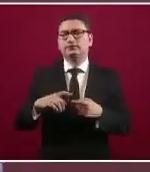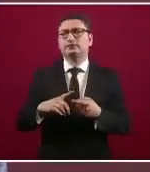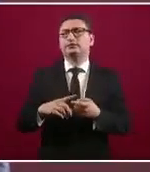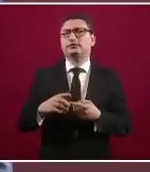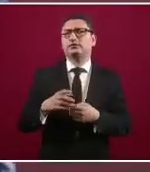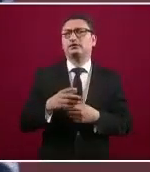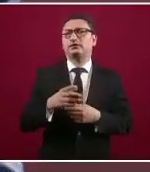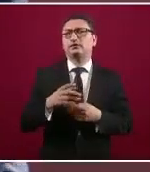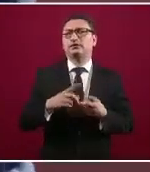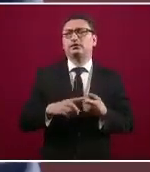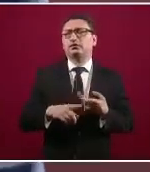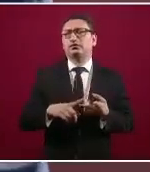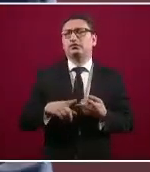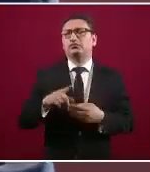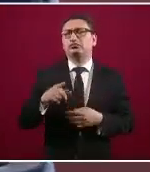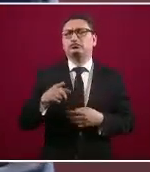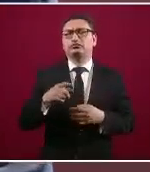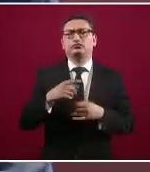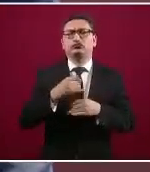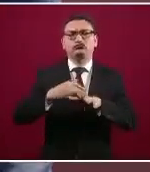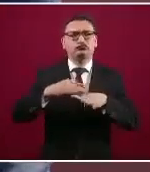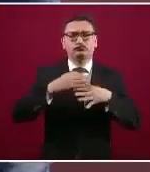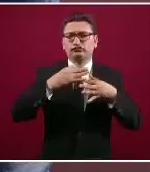informando a